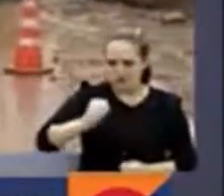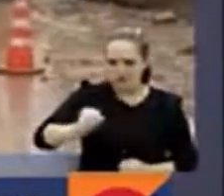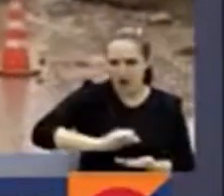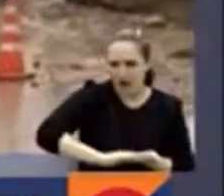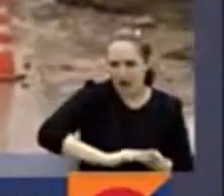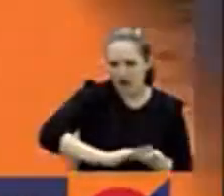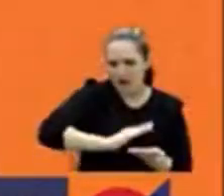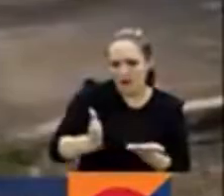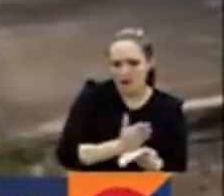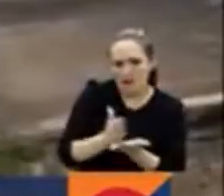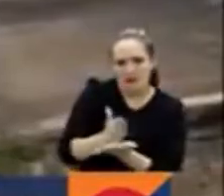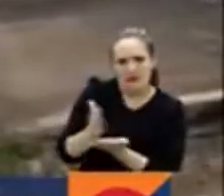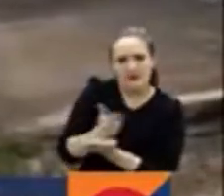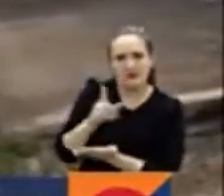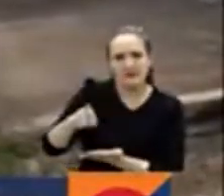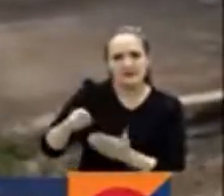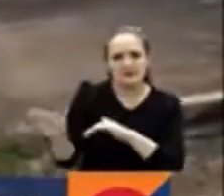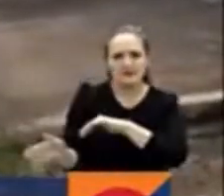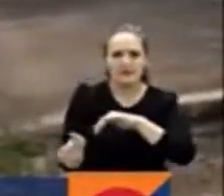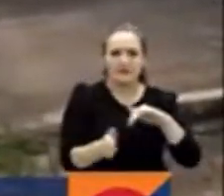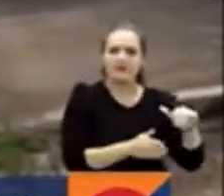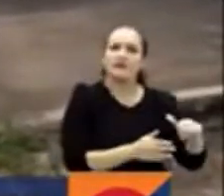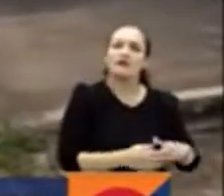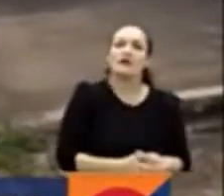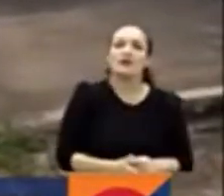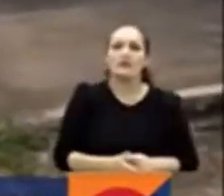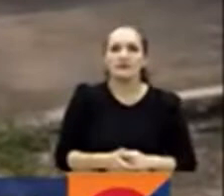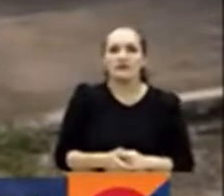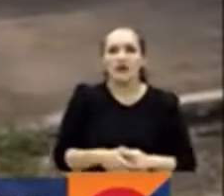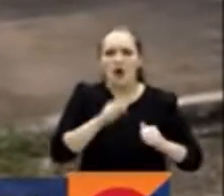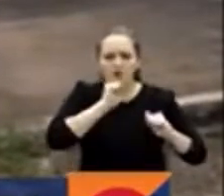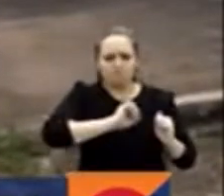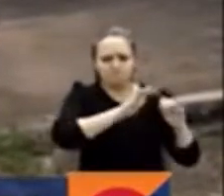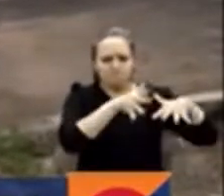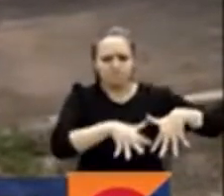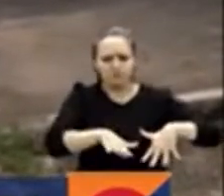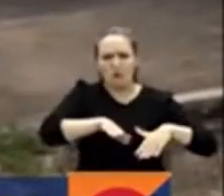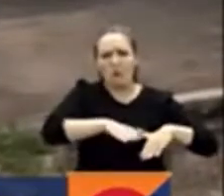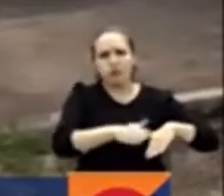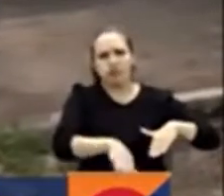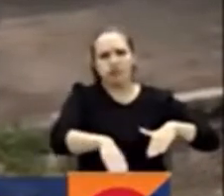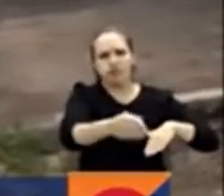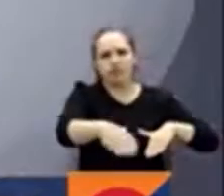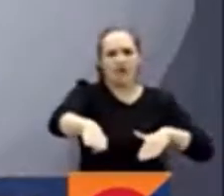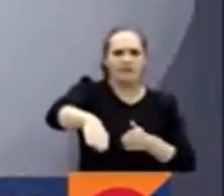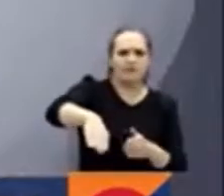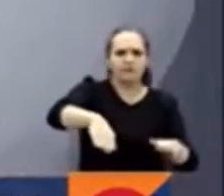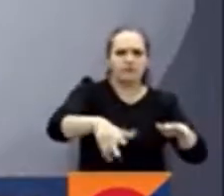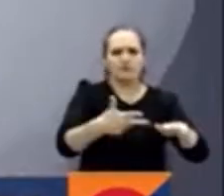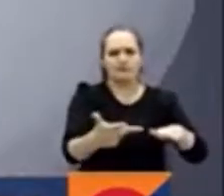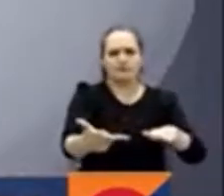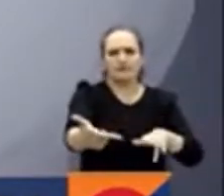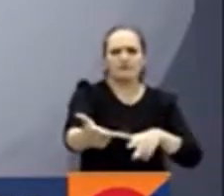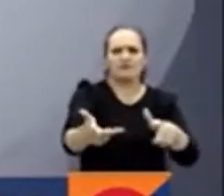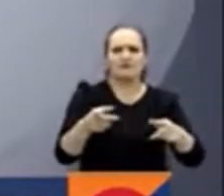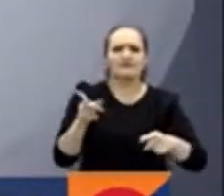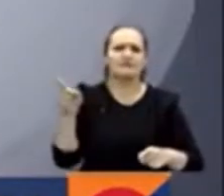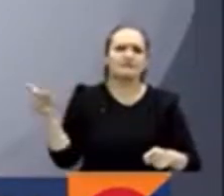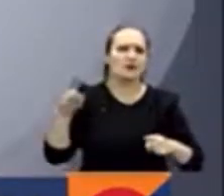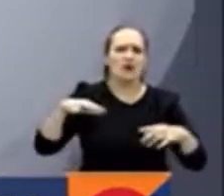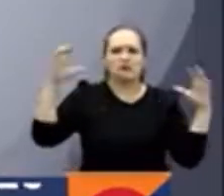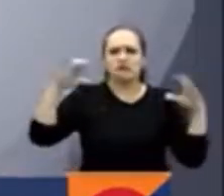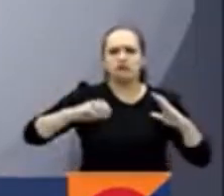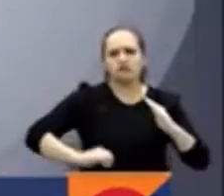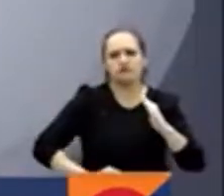del municipio. Vehículos arrastrados por las corrientes, viviendas y calles inundadas fueron los estragos que causó un fuerte aguacero